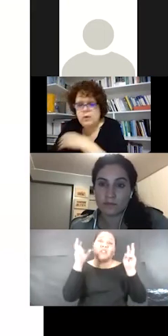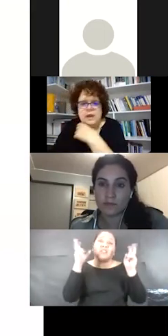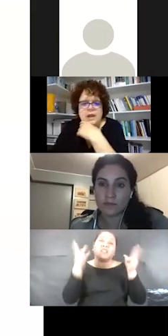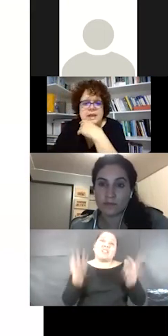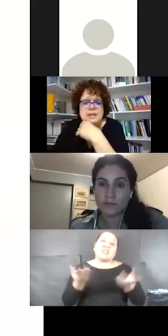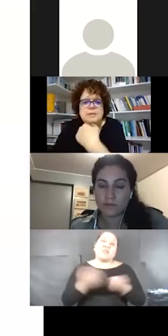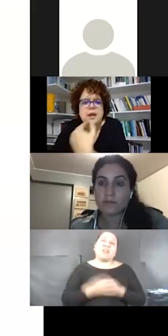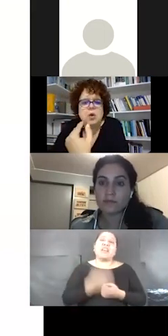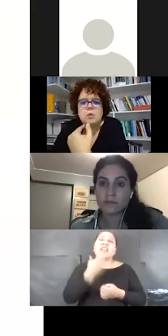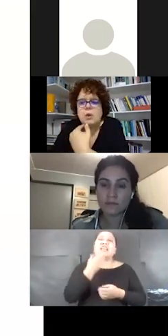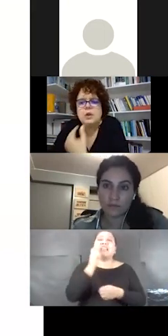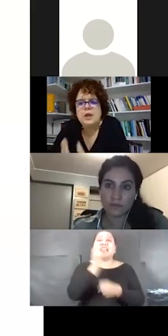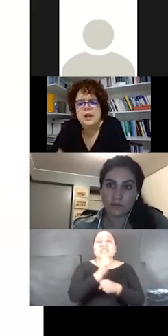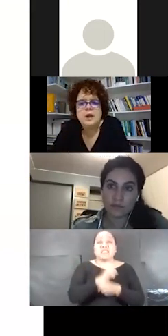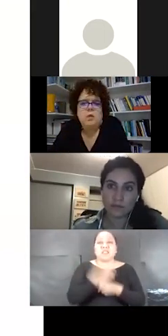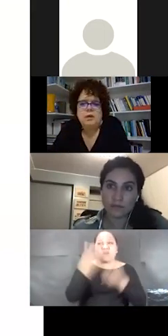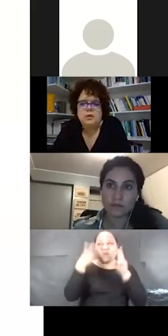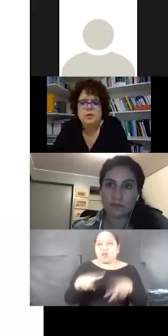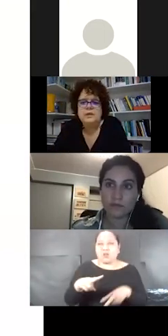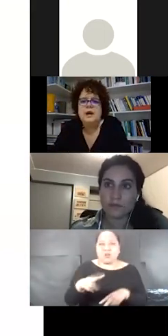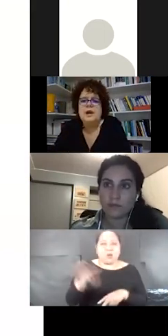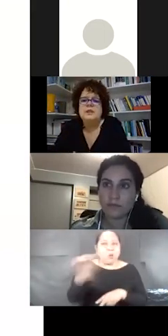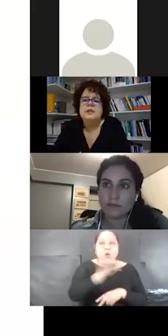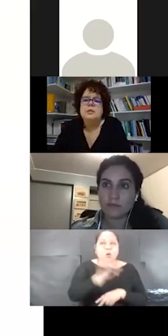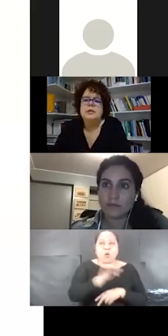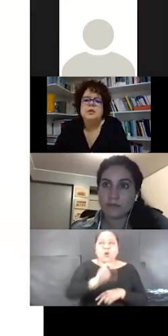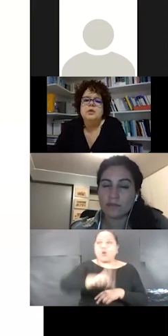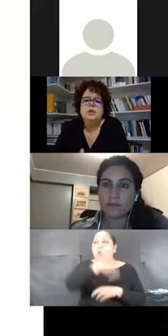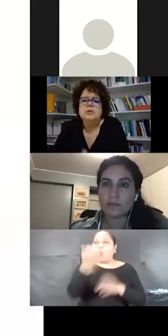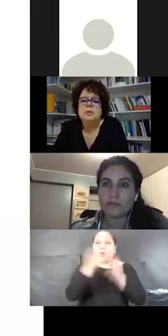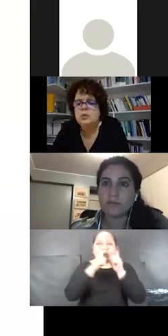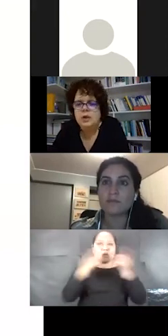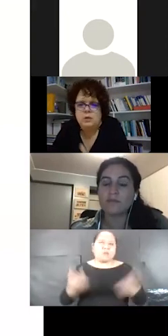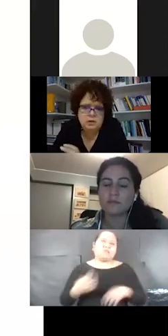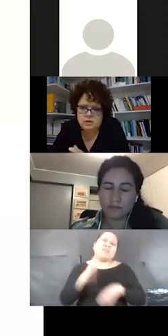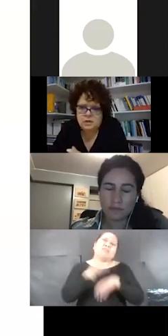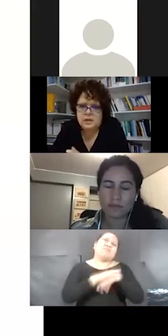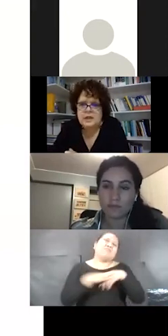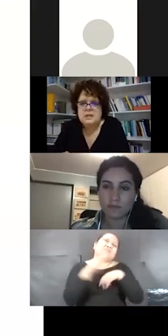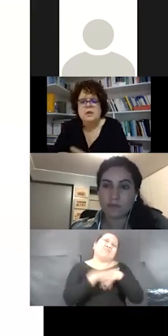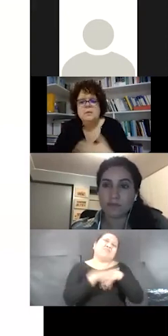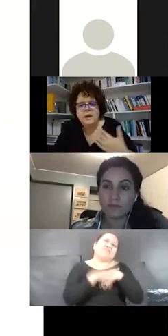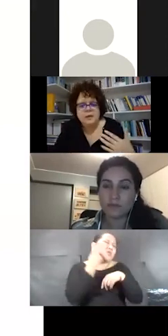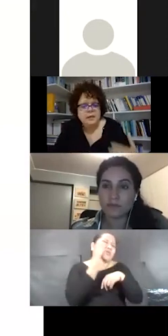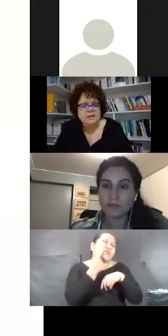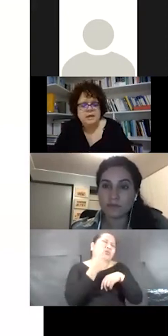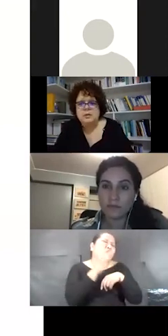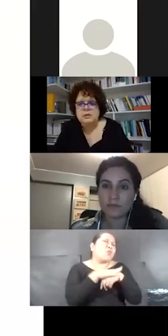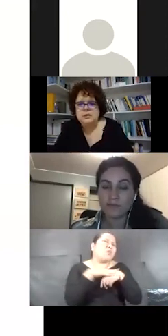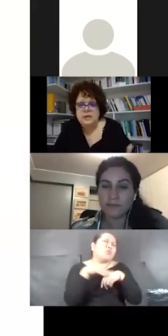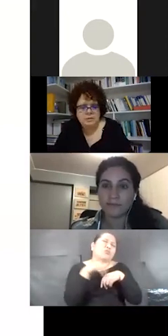la escuela y es verlo como cualquier otra lengua, ¿no? No es, ay, sí, pobrecitos los sorditos, vamos a aprender su lengua, no. Sino,